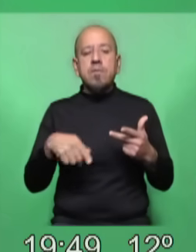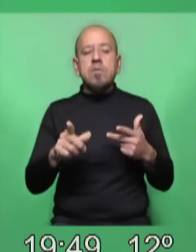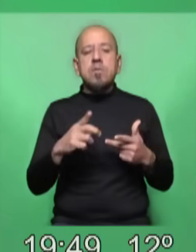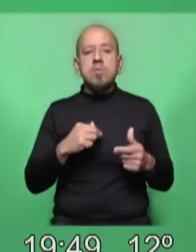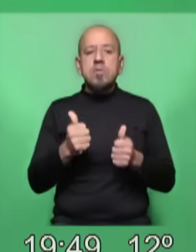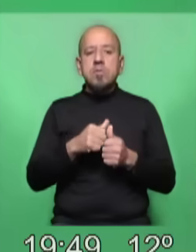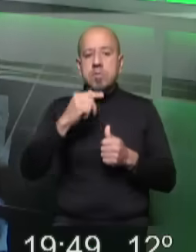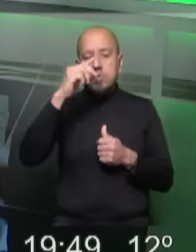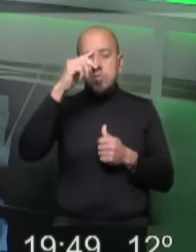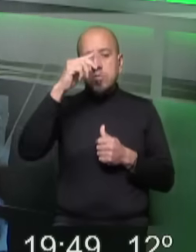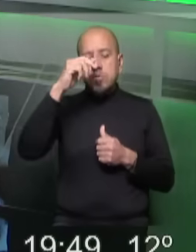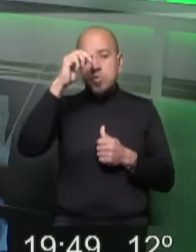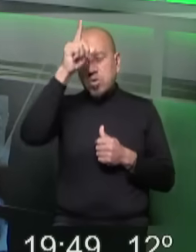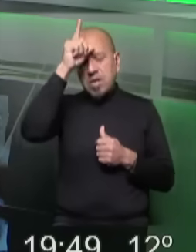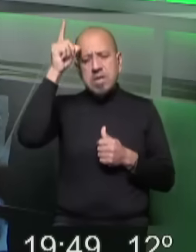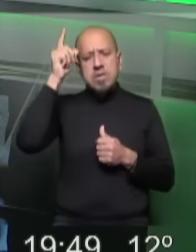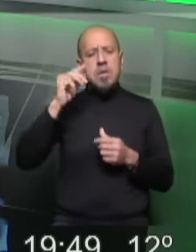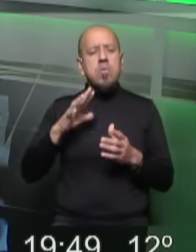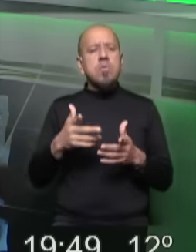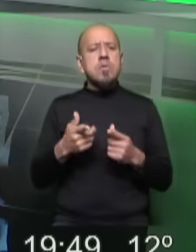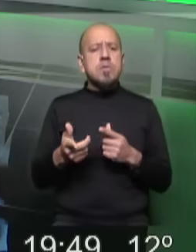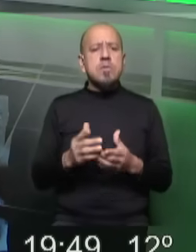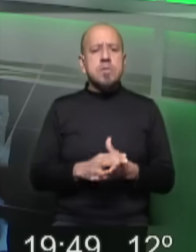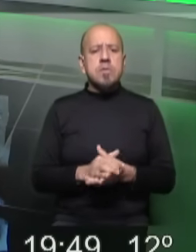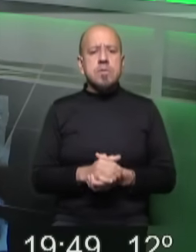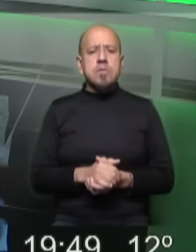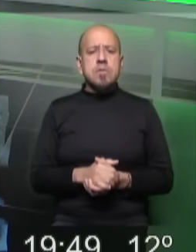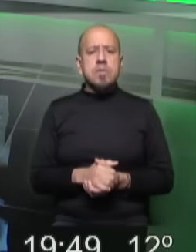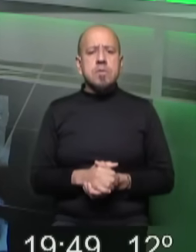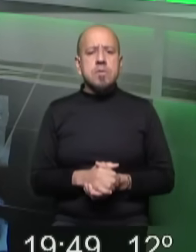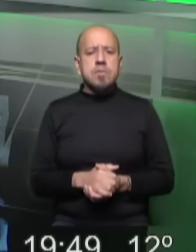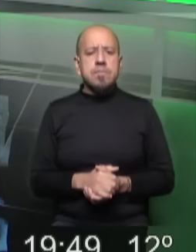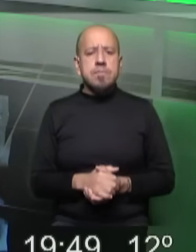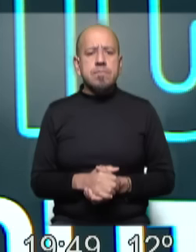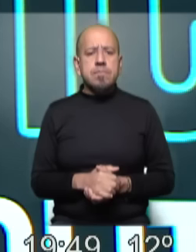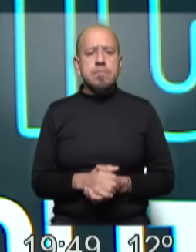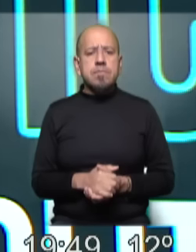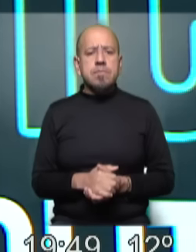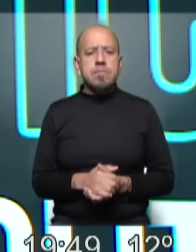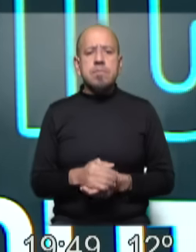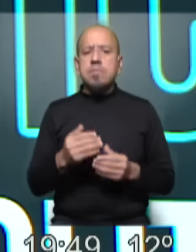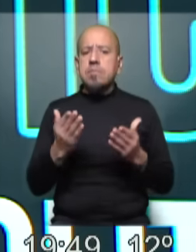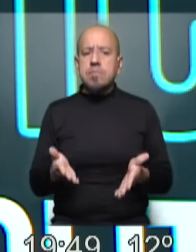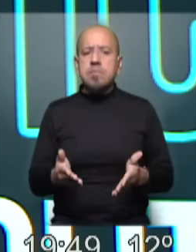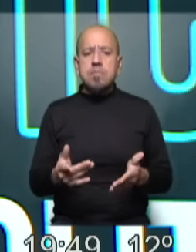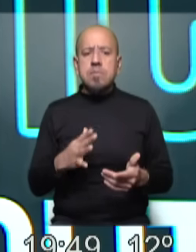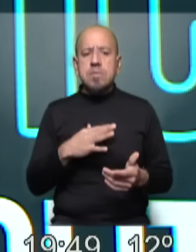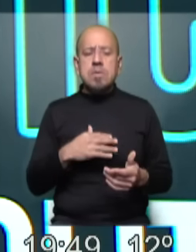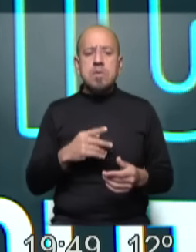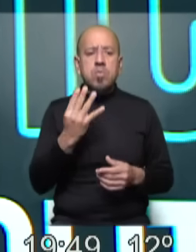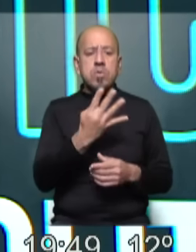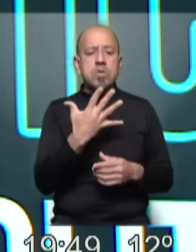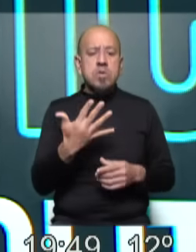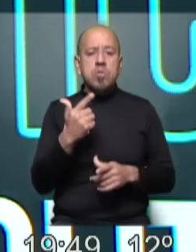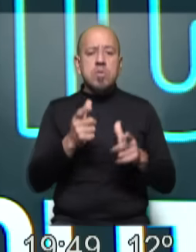Pou pero poco conocido públicamente bueno sí es este de alguna forma es lo que decía en la mesa chica es decir hay cuatro o cinco personas en